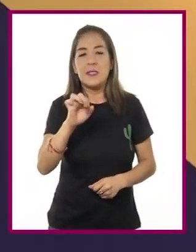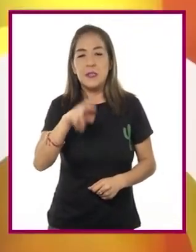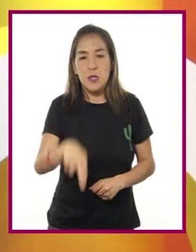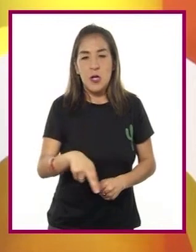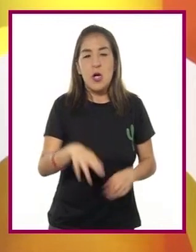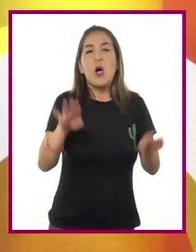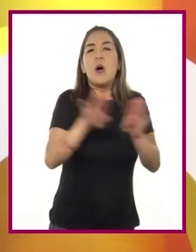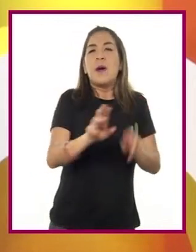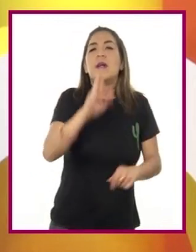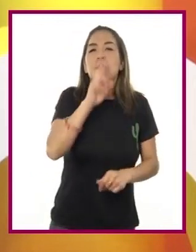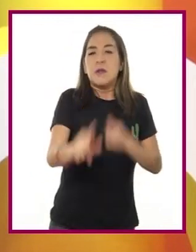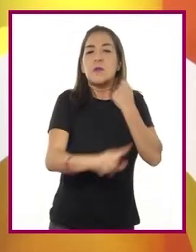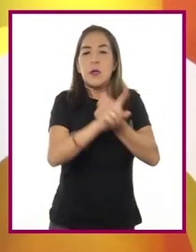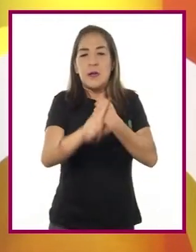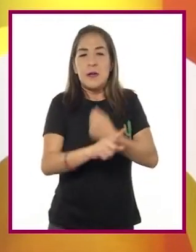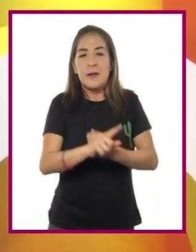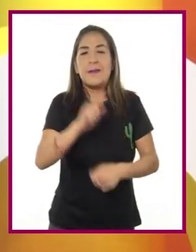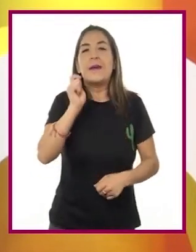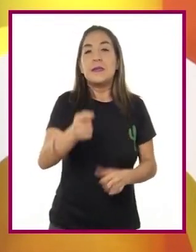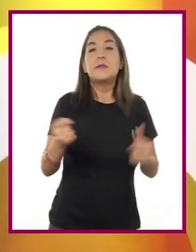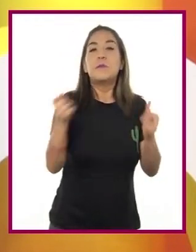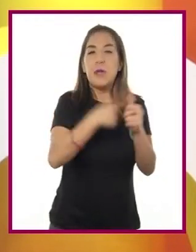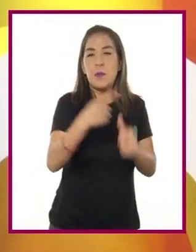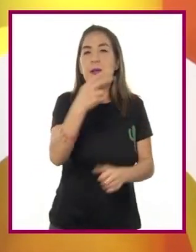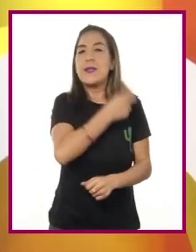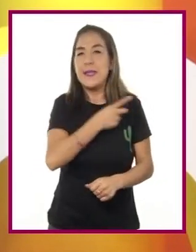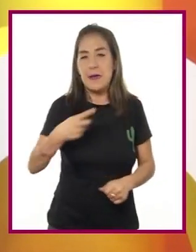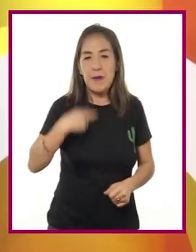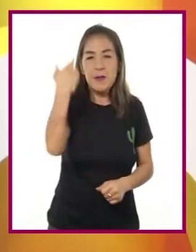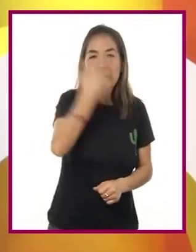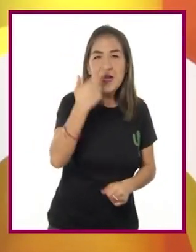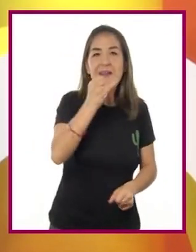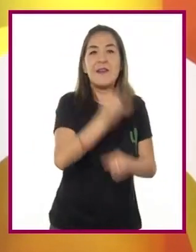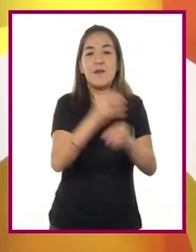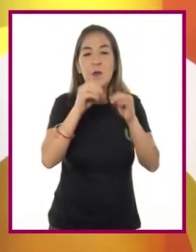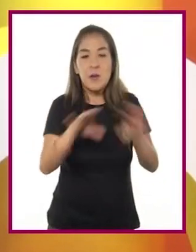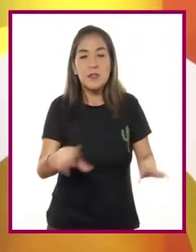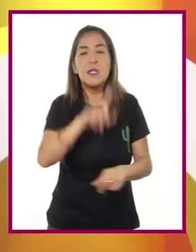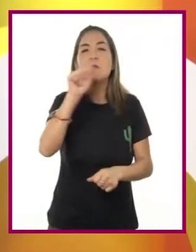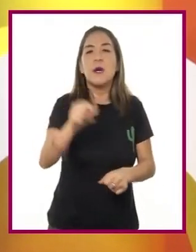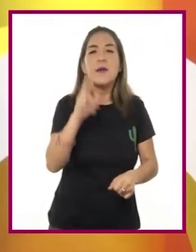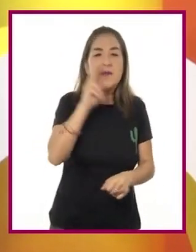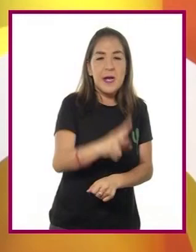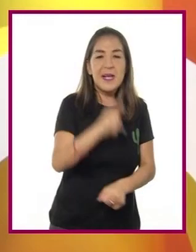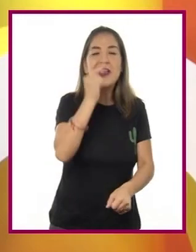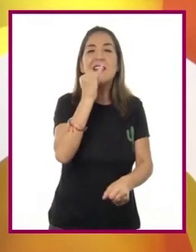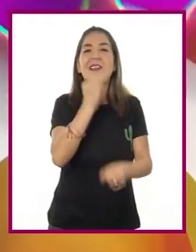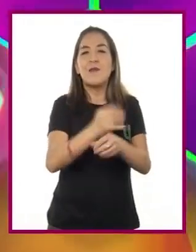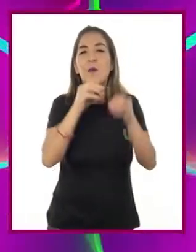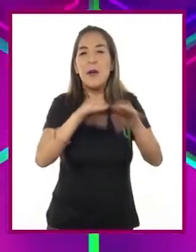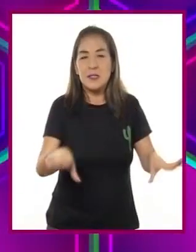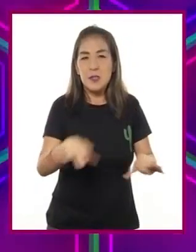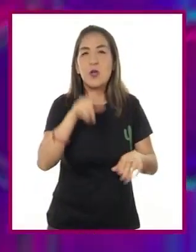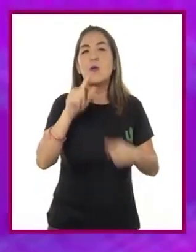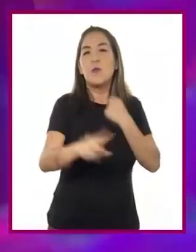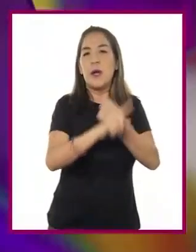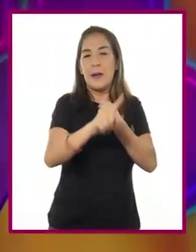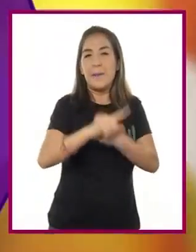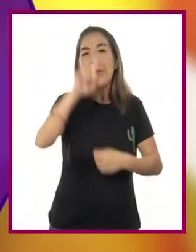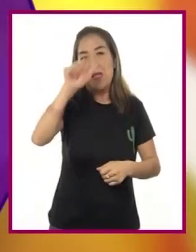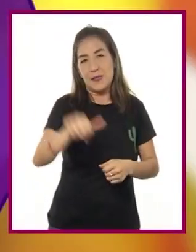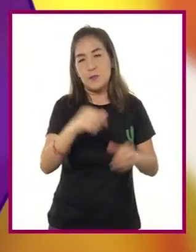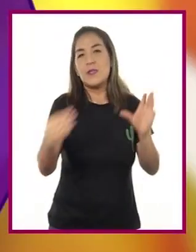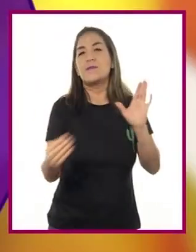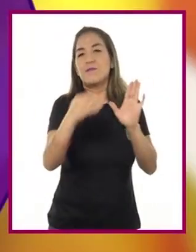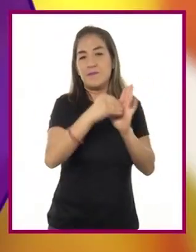un problema por medio de una ecuación, primero analizamos la información e identificamos los datos del problema para plantear la ecuación